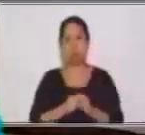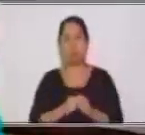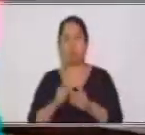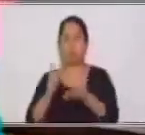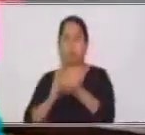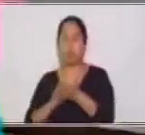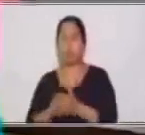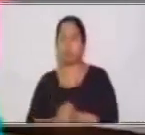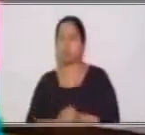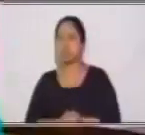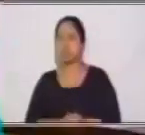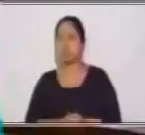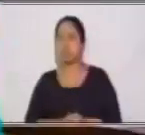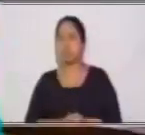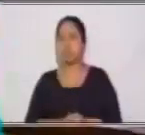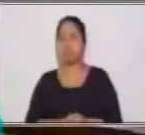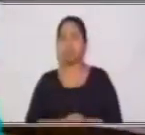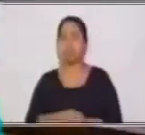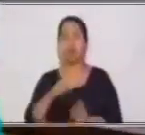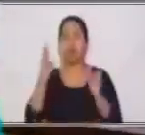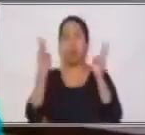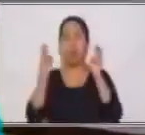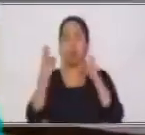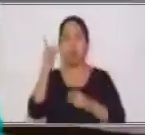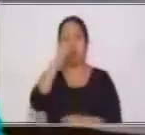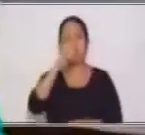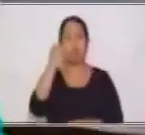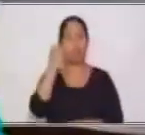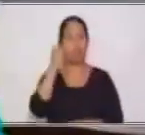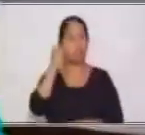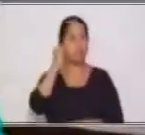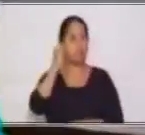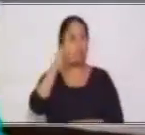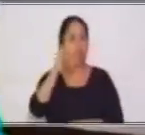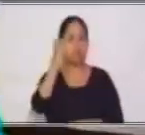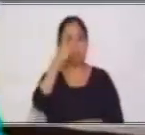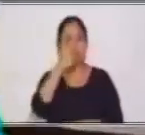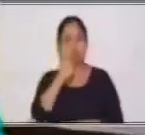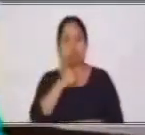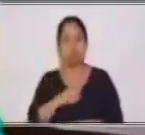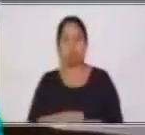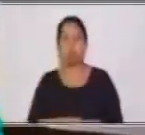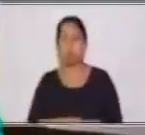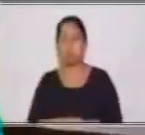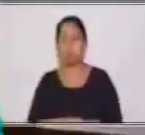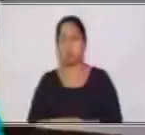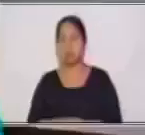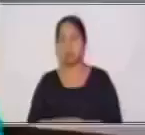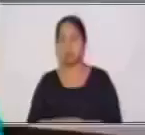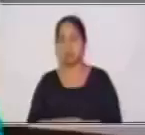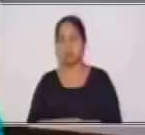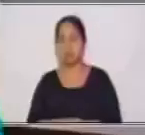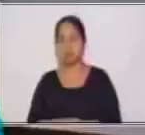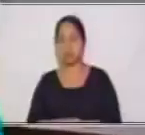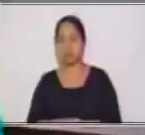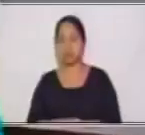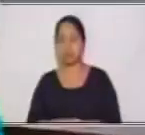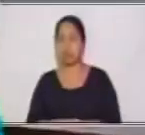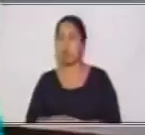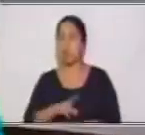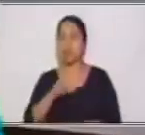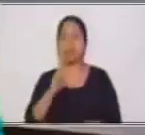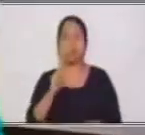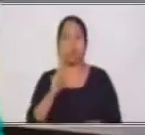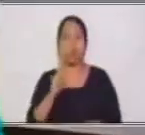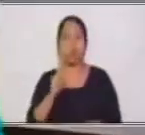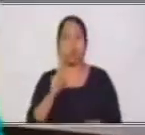Te mencionaba en el esquema que las siglas, pues en algún momento no se mencionan como